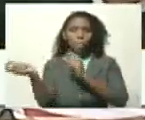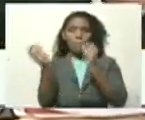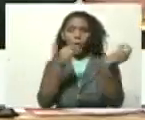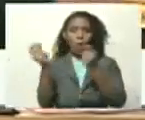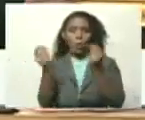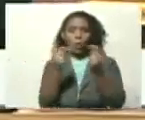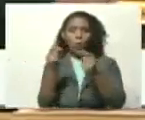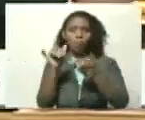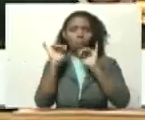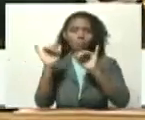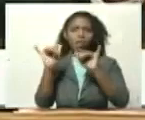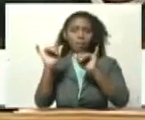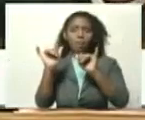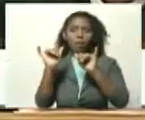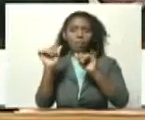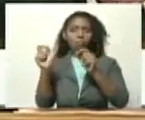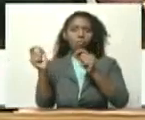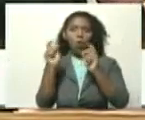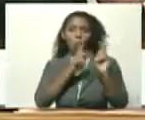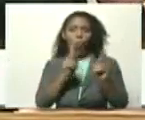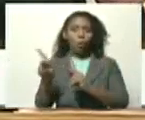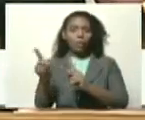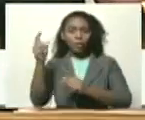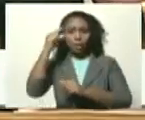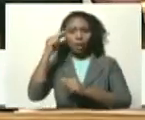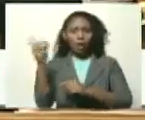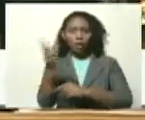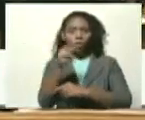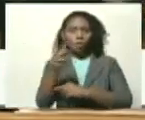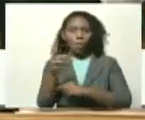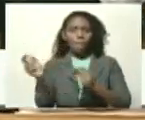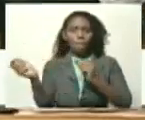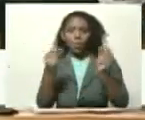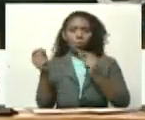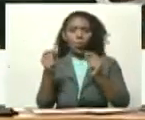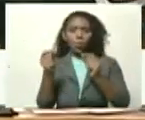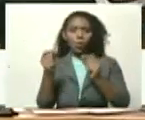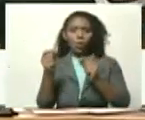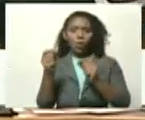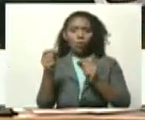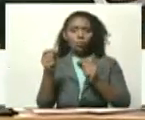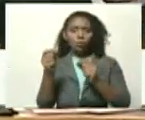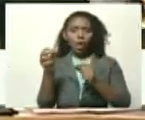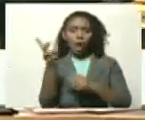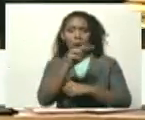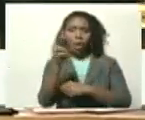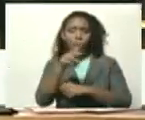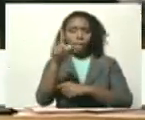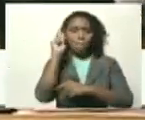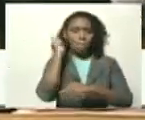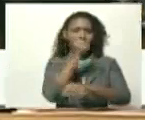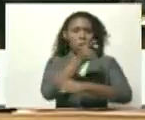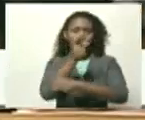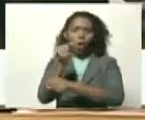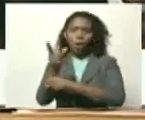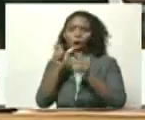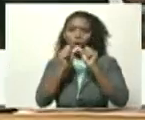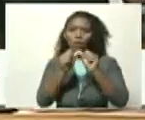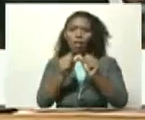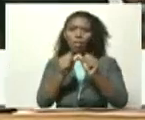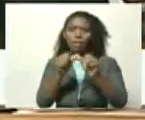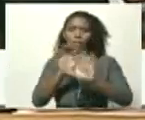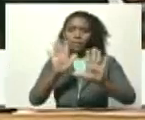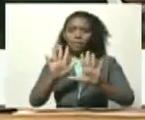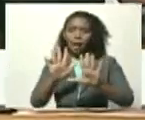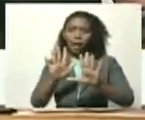misma alteración del orden del día. Y ambos fueron llamados al orden. Pero ¿para qué va a seguir si ya se fueron